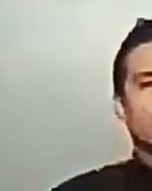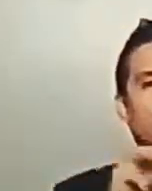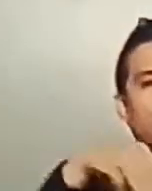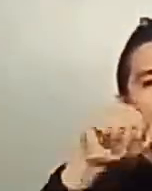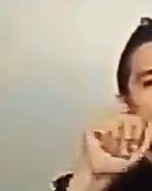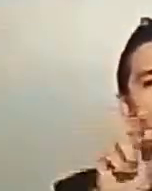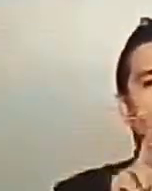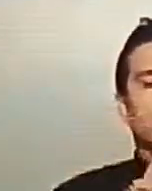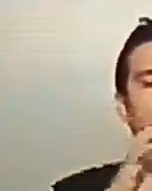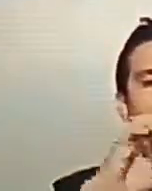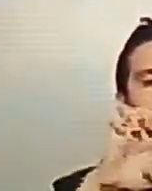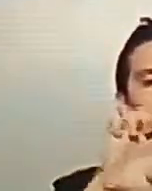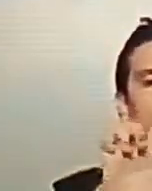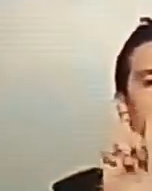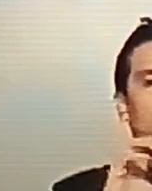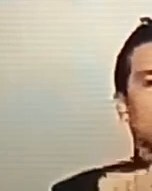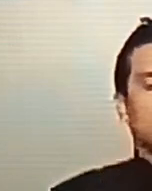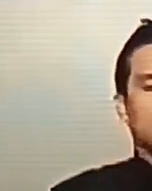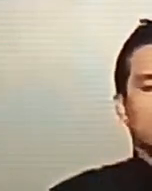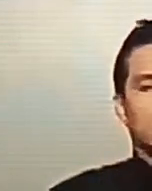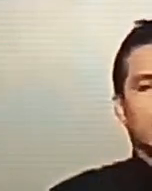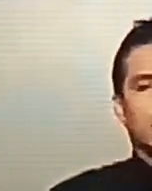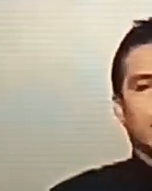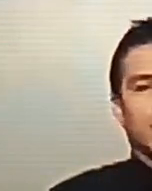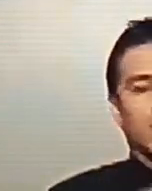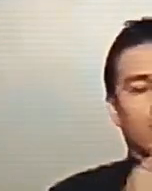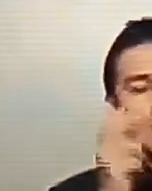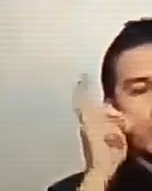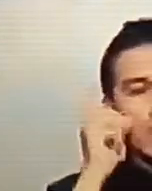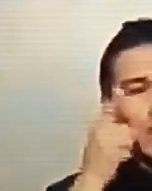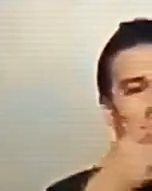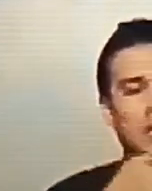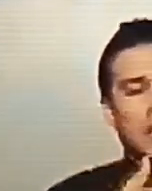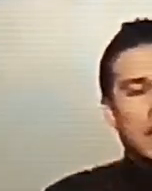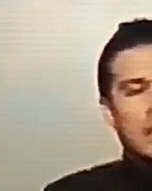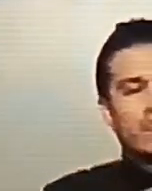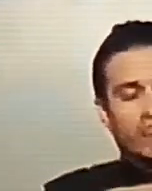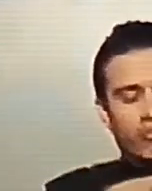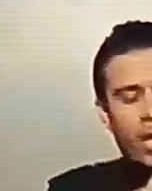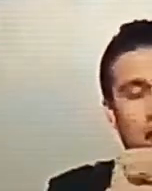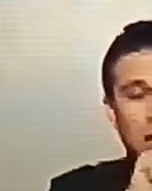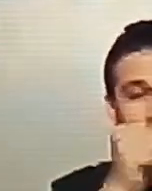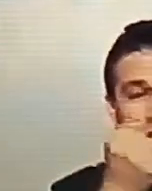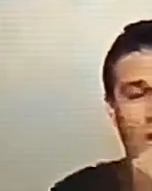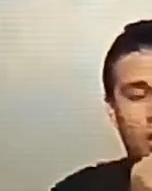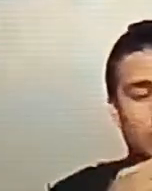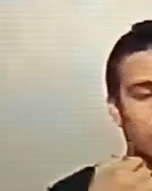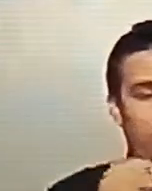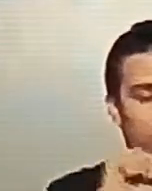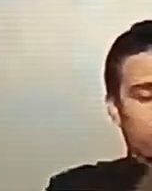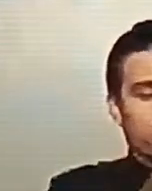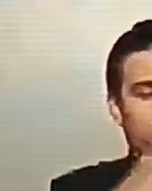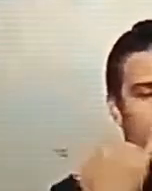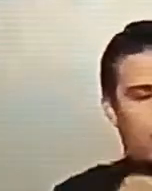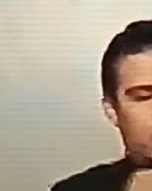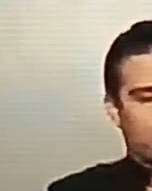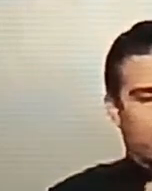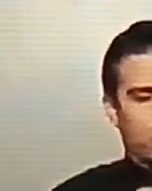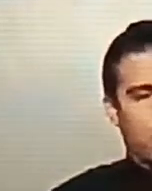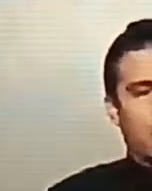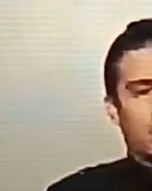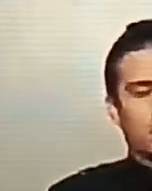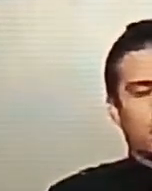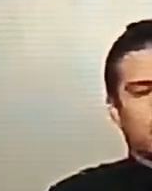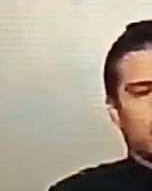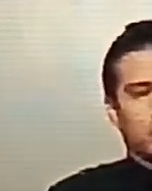Candidato, ¿usted piensa que dada la situación actual de la provincia y del país, contratar, es decir, alquilar una draga por el actual